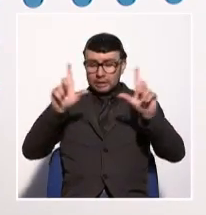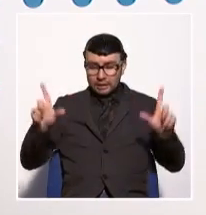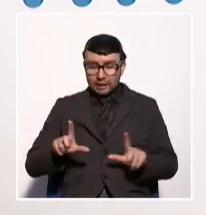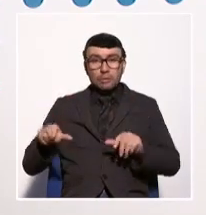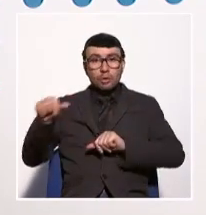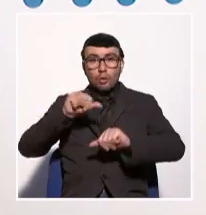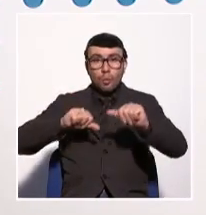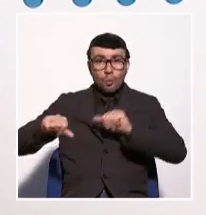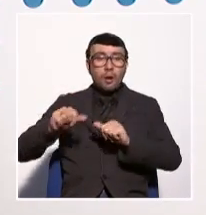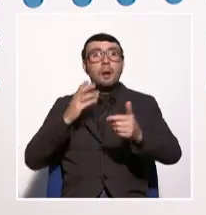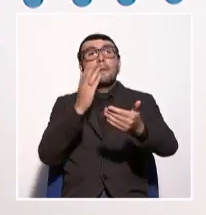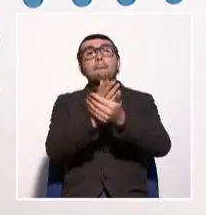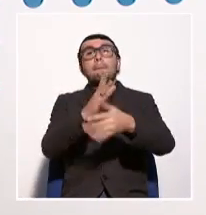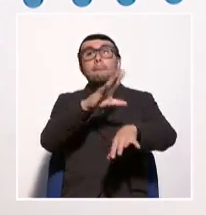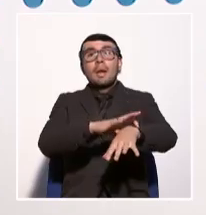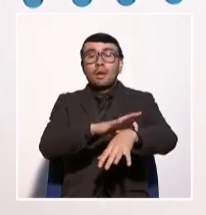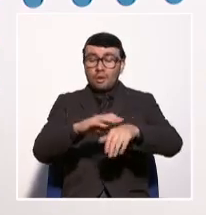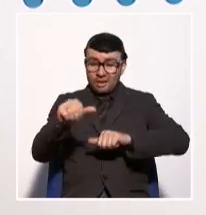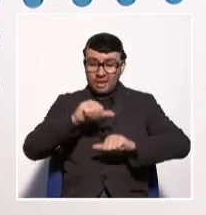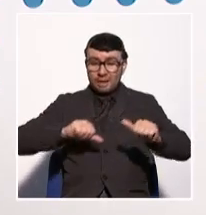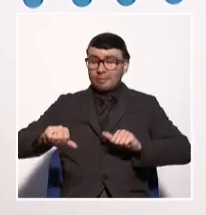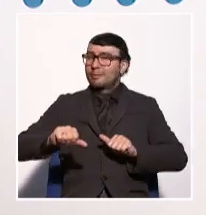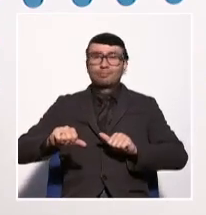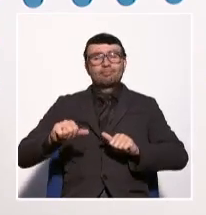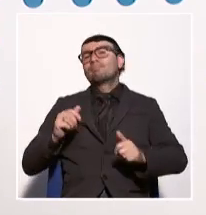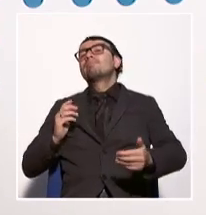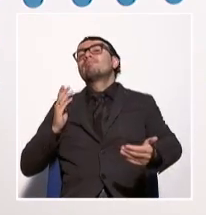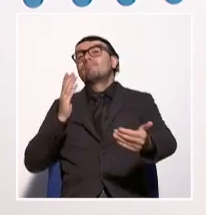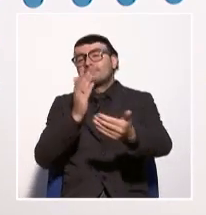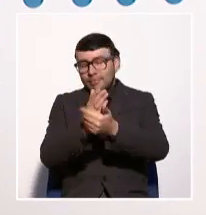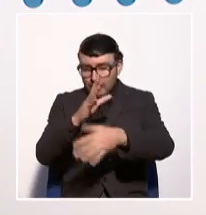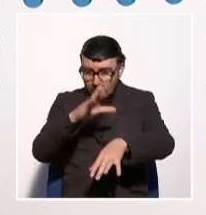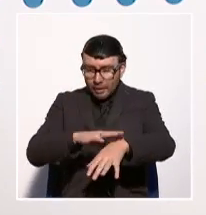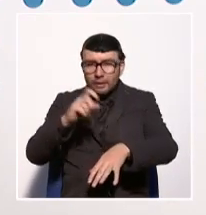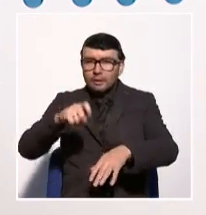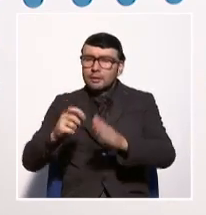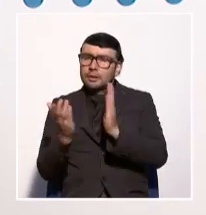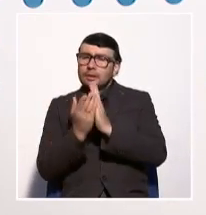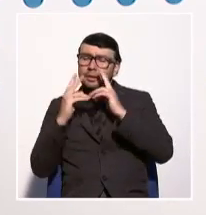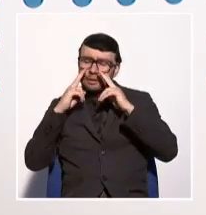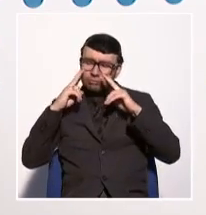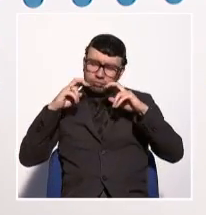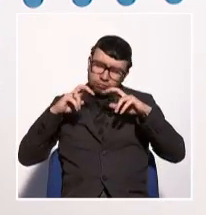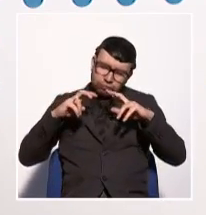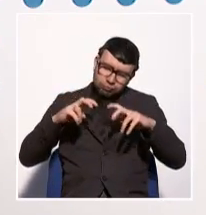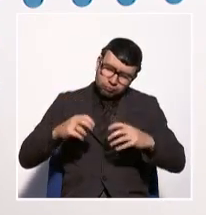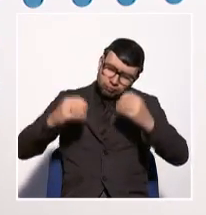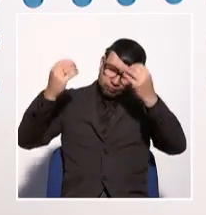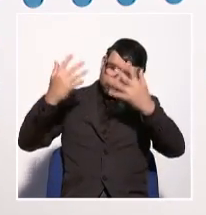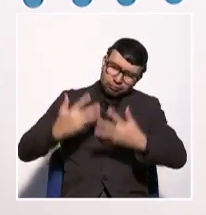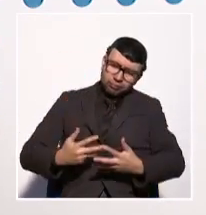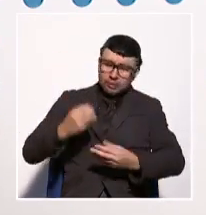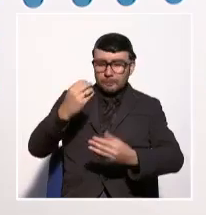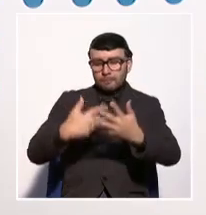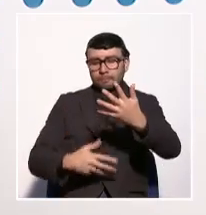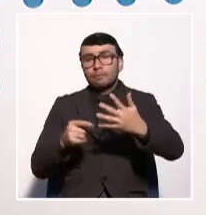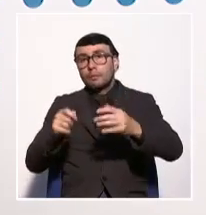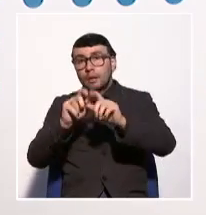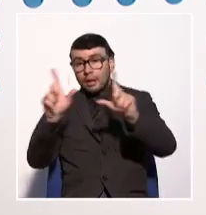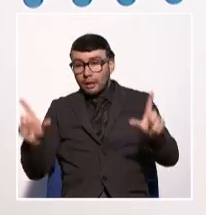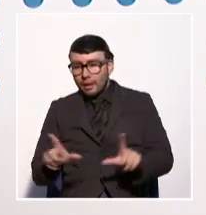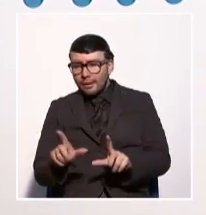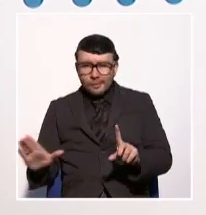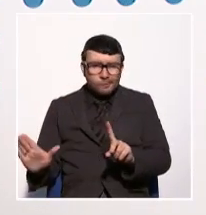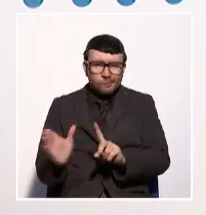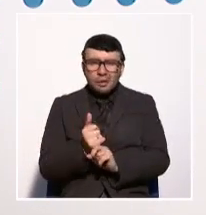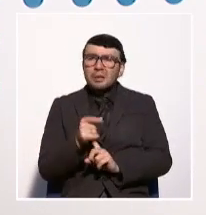concepto médico entonces hay que hacer una buena historia clínica una anamnesis completa exámenes complementarios para determinar